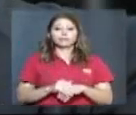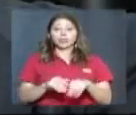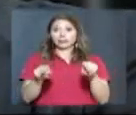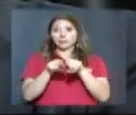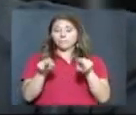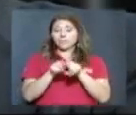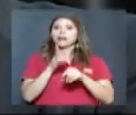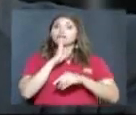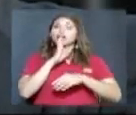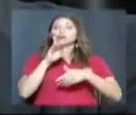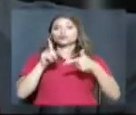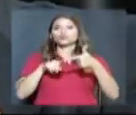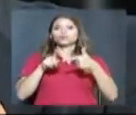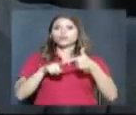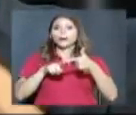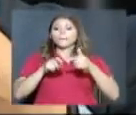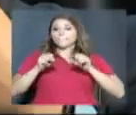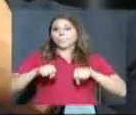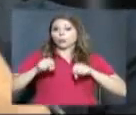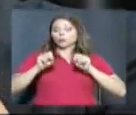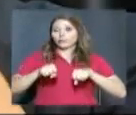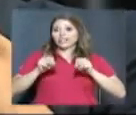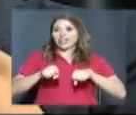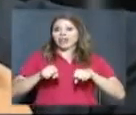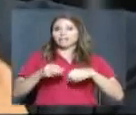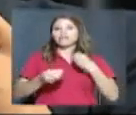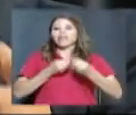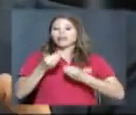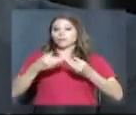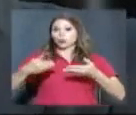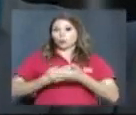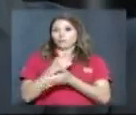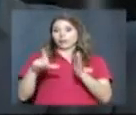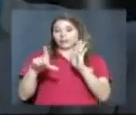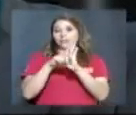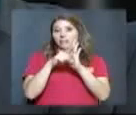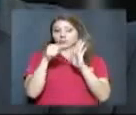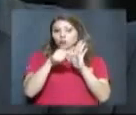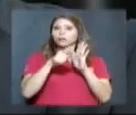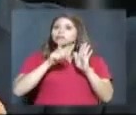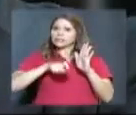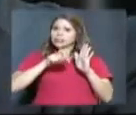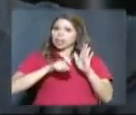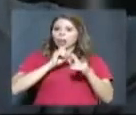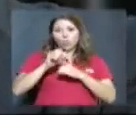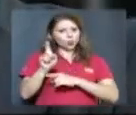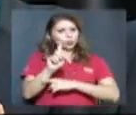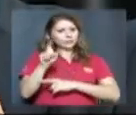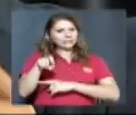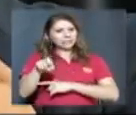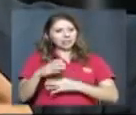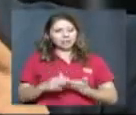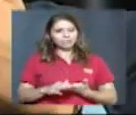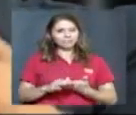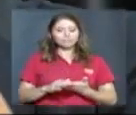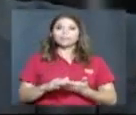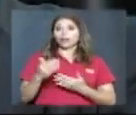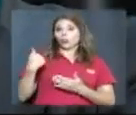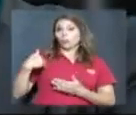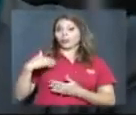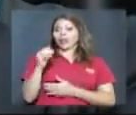conversamos sobre la posibilidad en este caso de que la legislación nueva tenga que existir o no tenga que existir. Don Antonio Alexandre nos dijo que